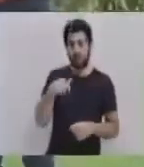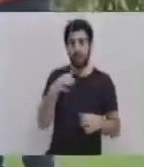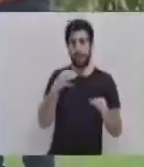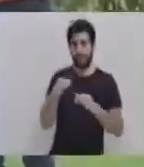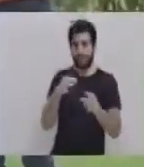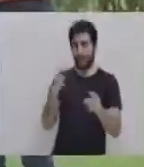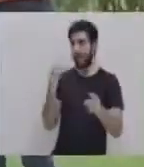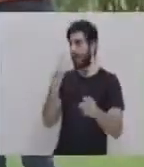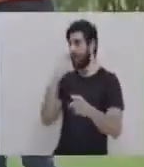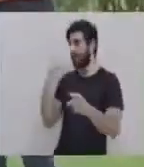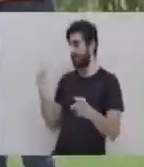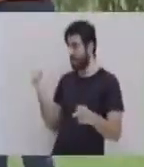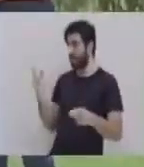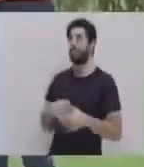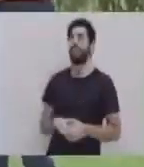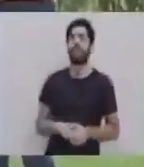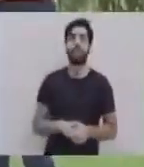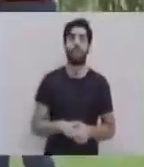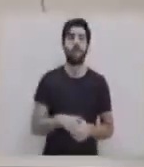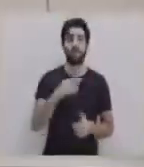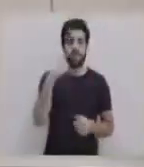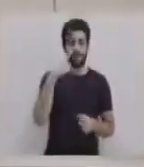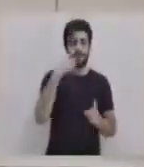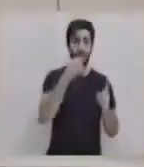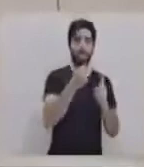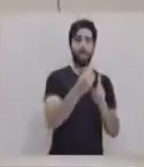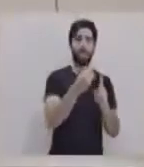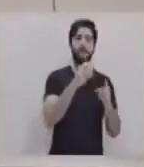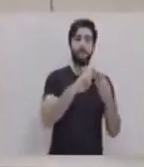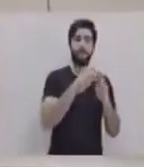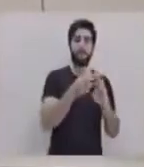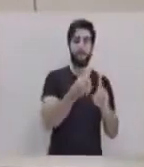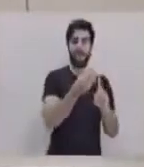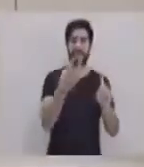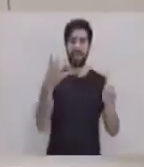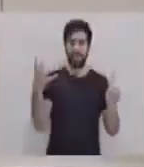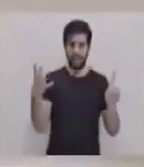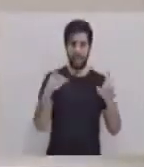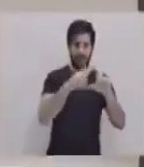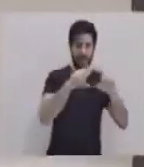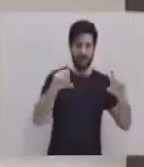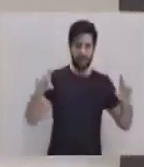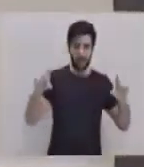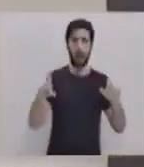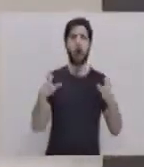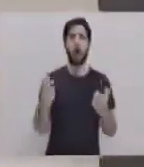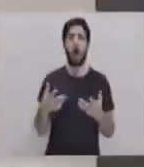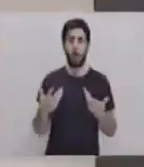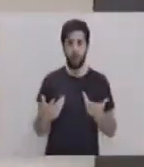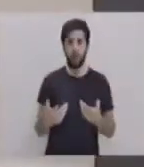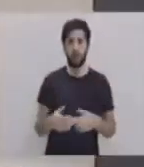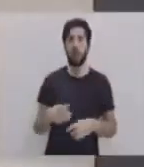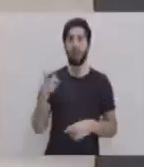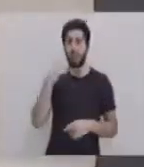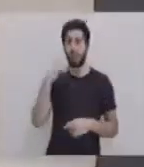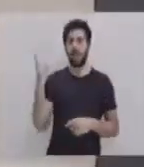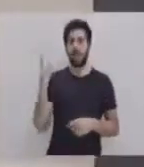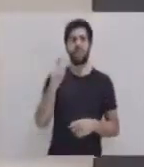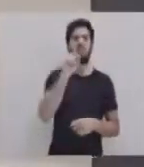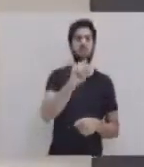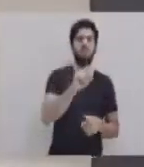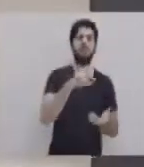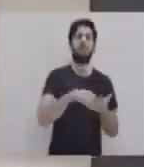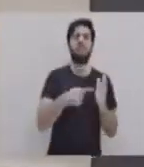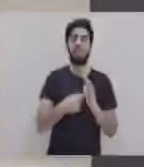primer punto qué es un punto de inflexión. Si logras ver esta gráfica, tenemos acá una línea que se mueve de manera circular